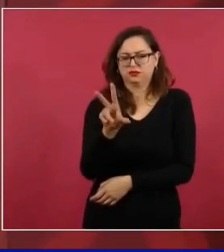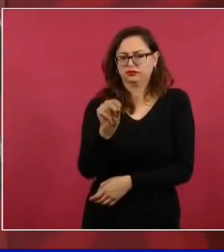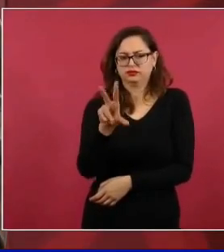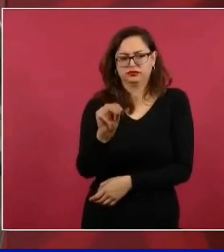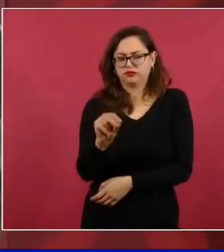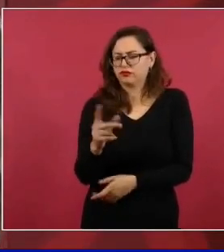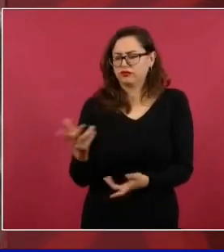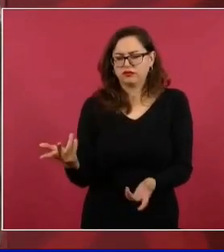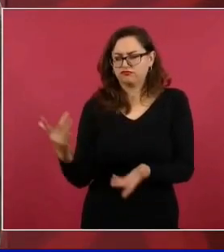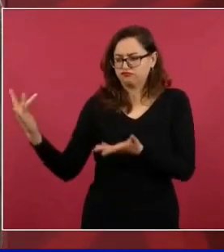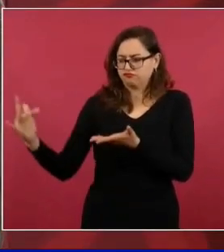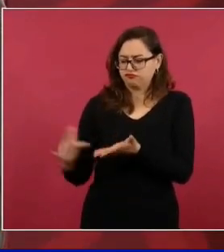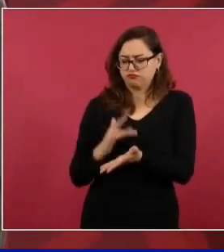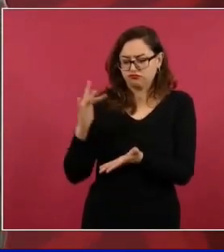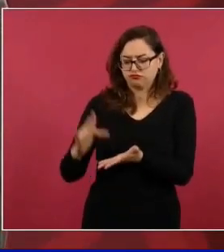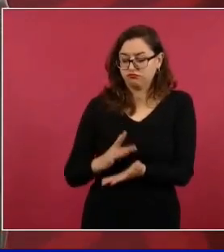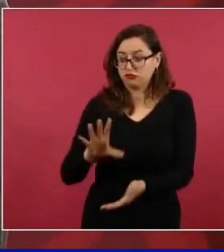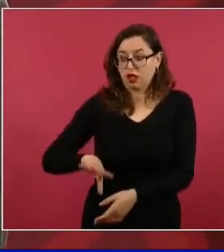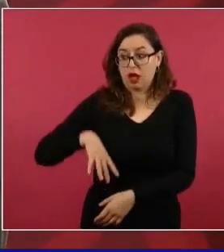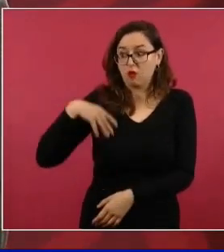en abusos,